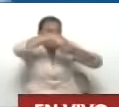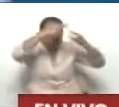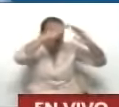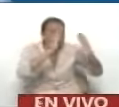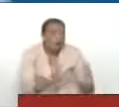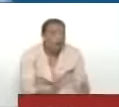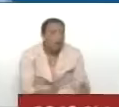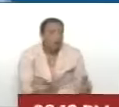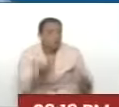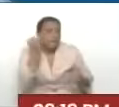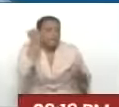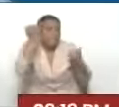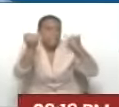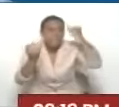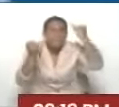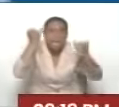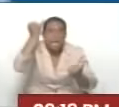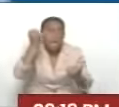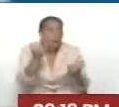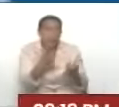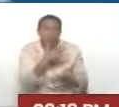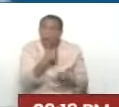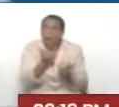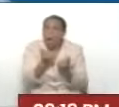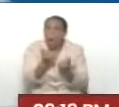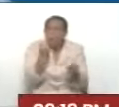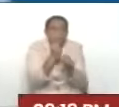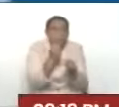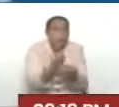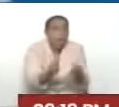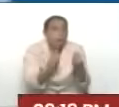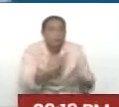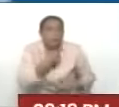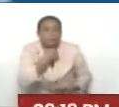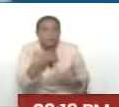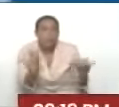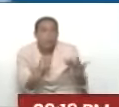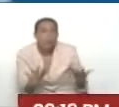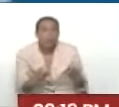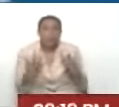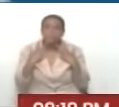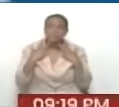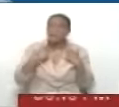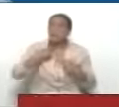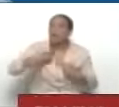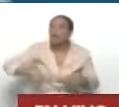Nadie. Nadie es nadie. Uh-huh. Nosotros entramos a la pandemia,